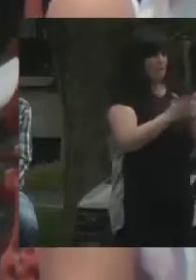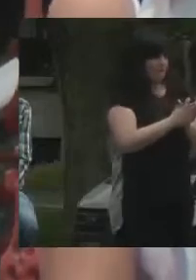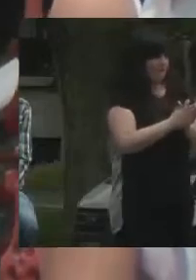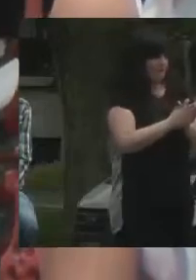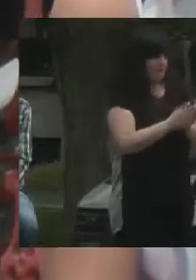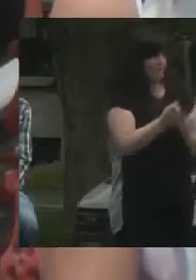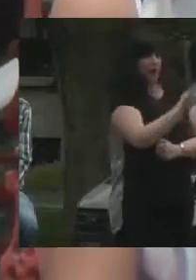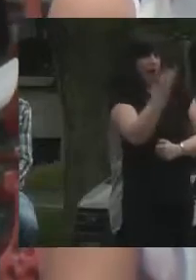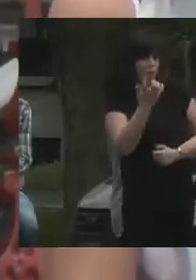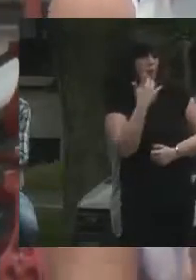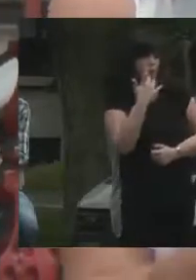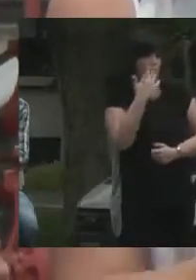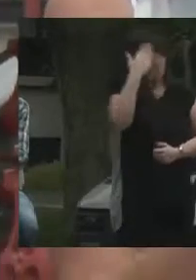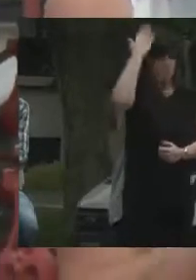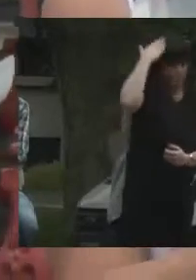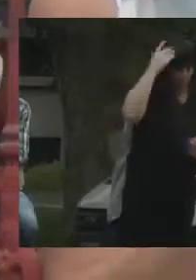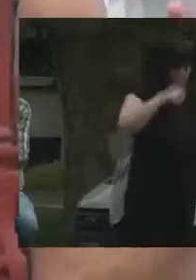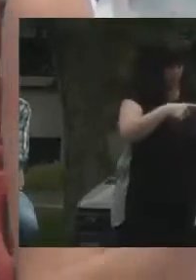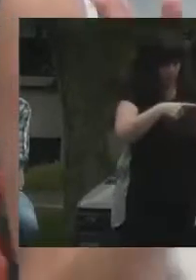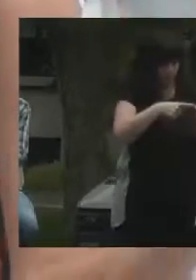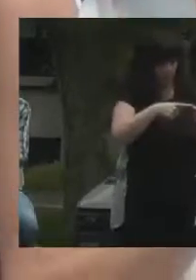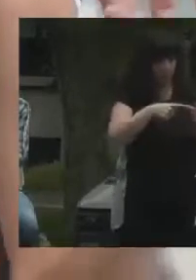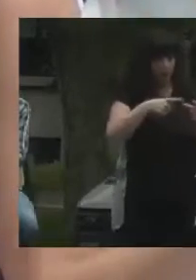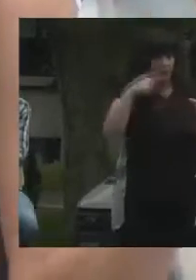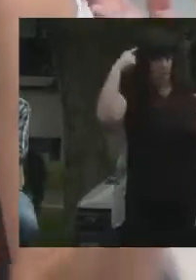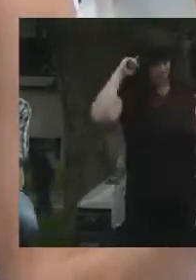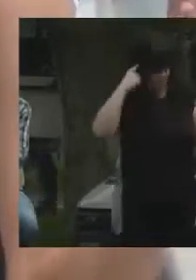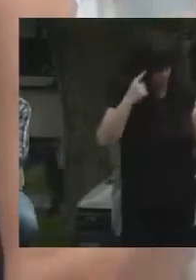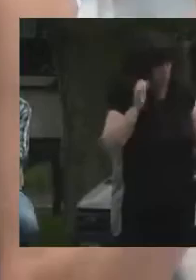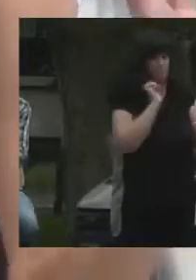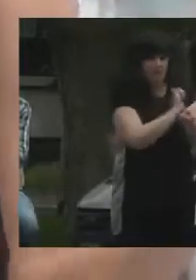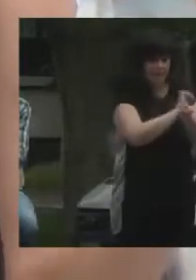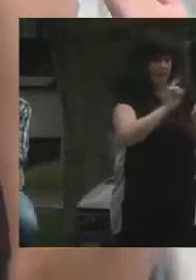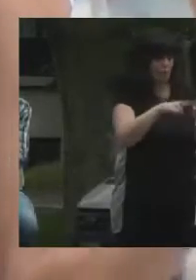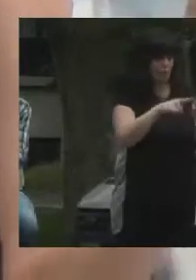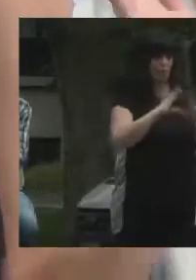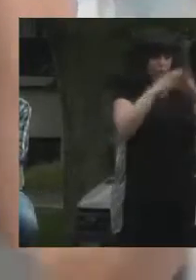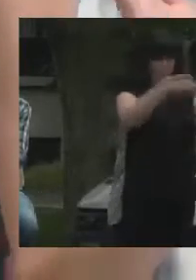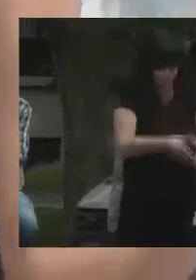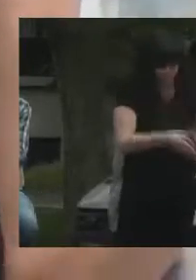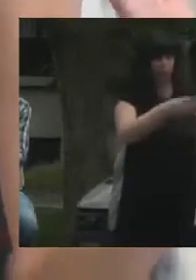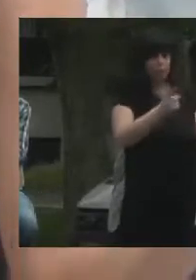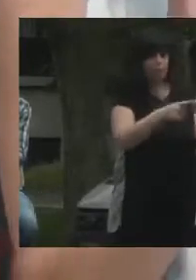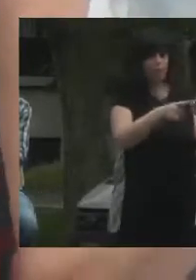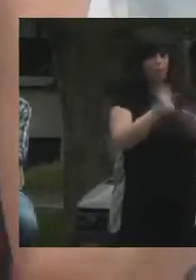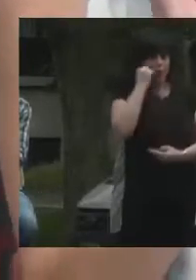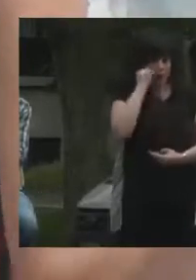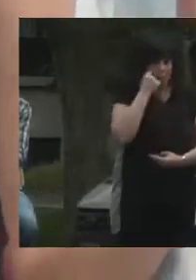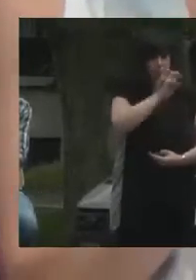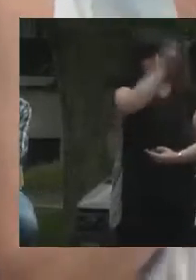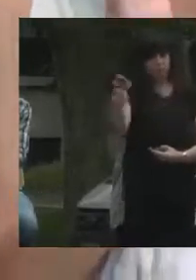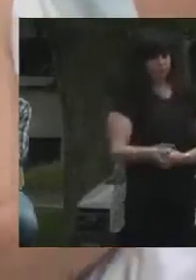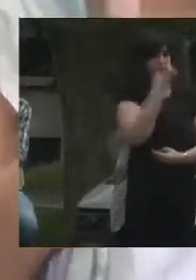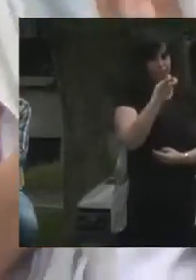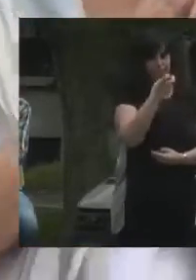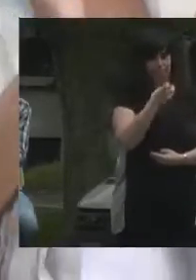compañeras de Manzaneda, do Pereiro, de O Barco de Valdeorras, de Ribadavia, de Carballiño. Non quero esquecer a ninguén, pero es que hai un